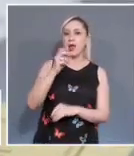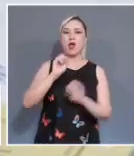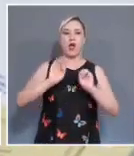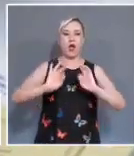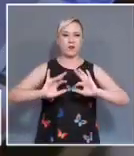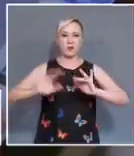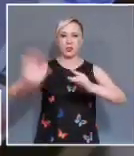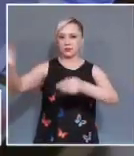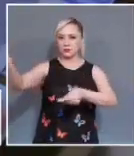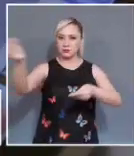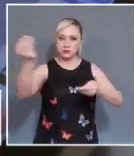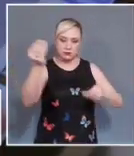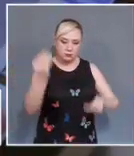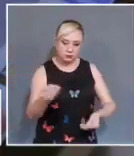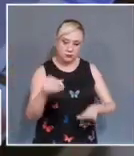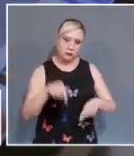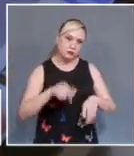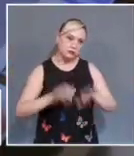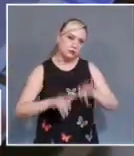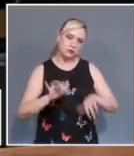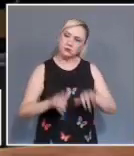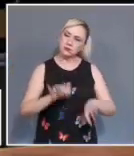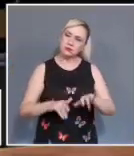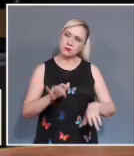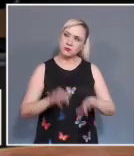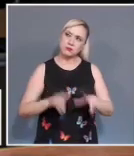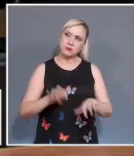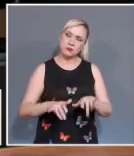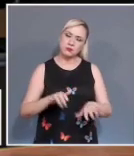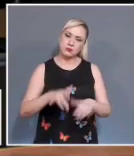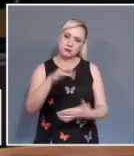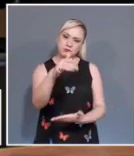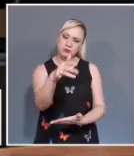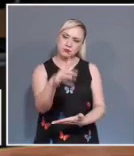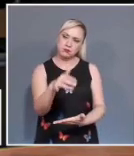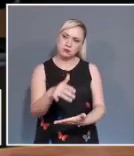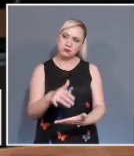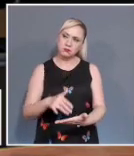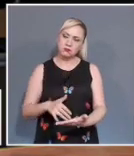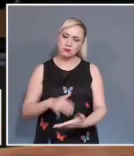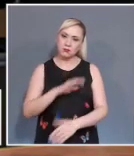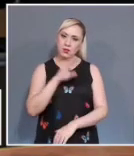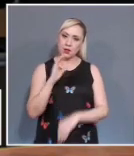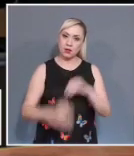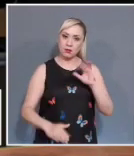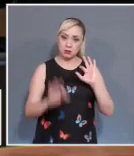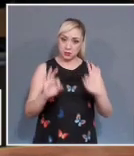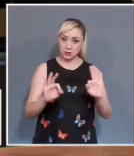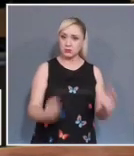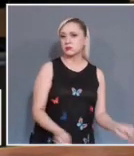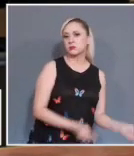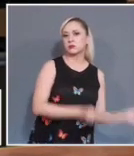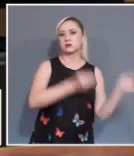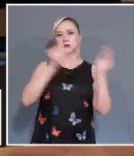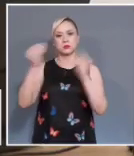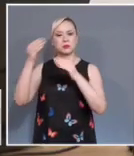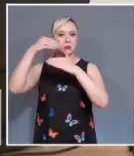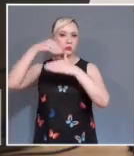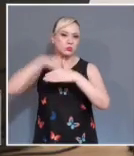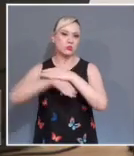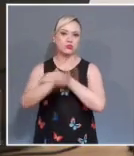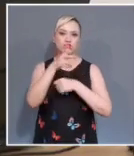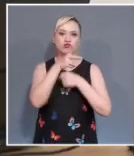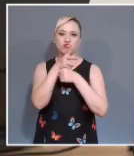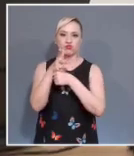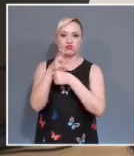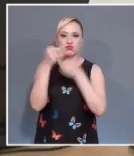que pretende llevar a juicio, preside la audiencia de juicio oral y juzga el hecho acusado. Pues de acuerdo con el artículo